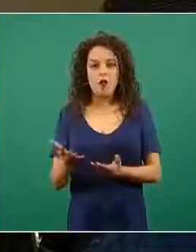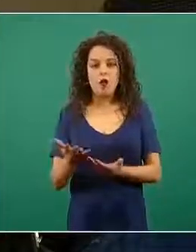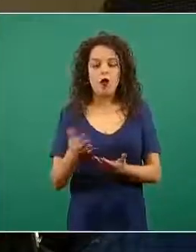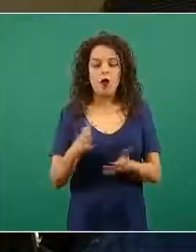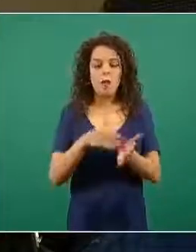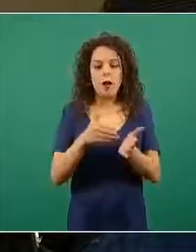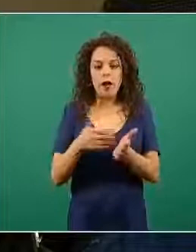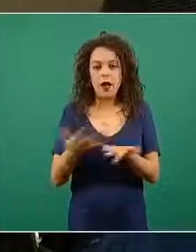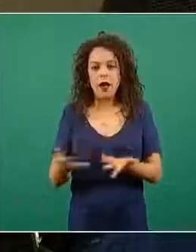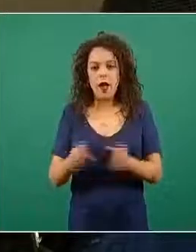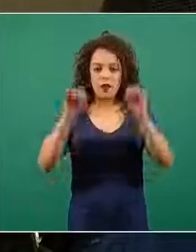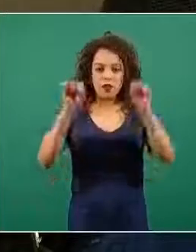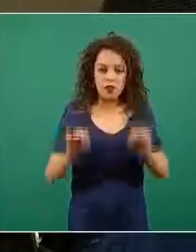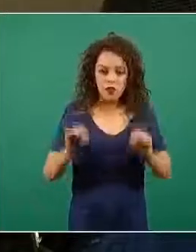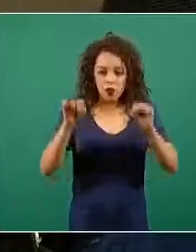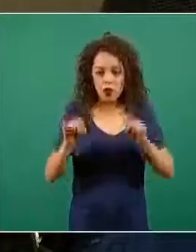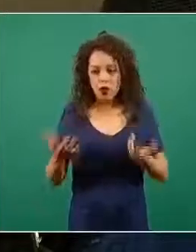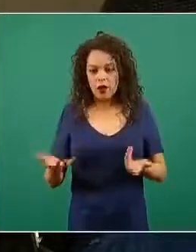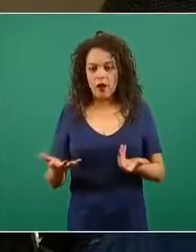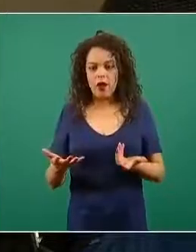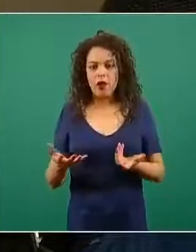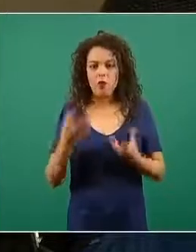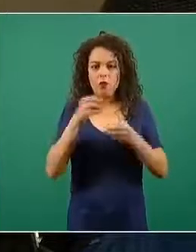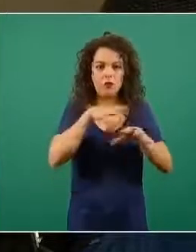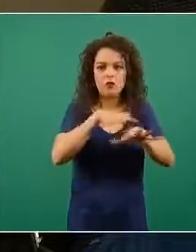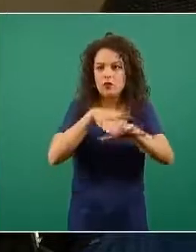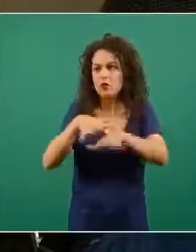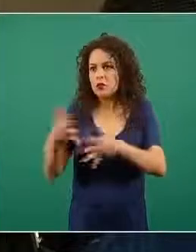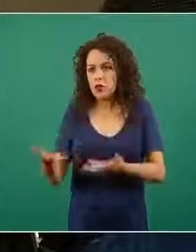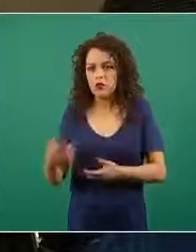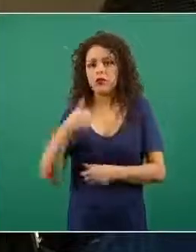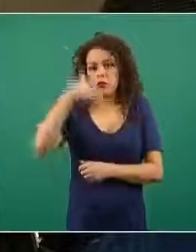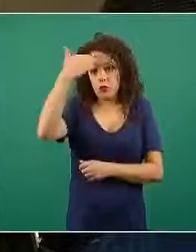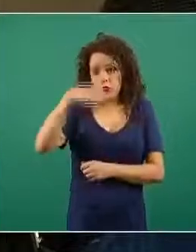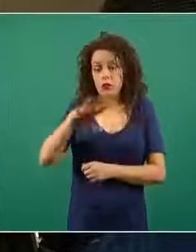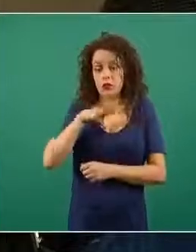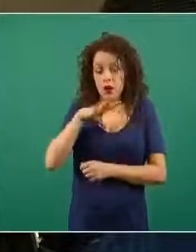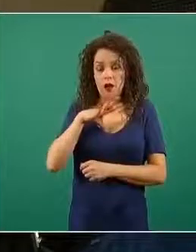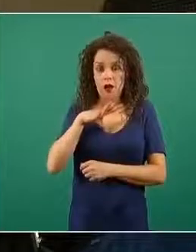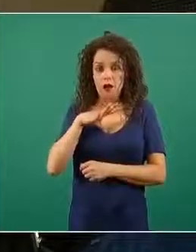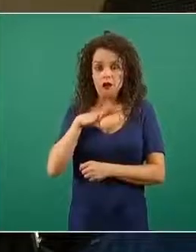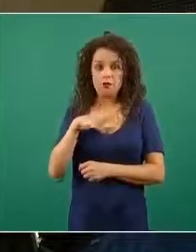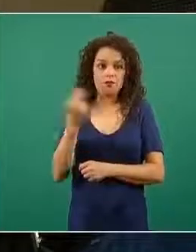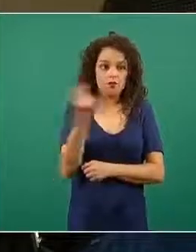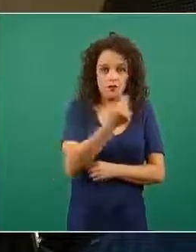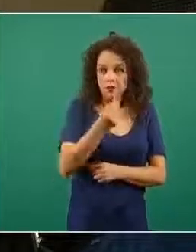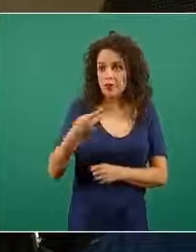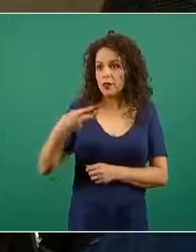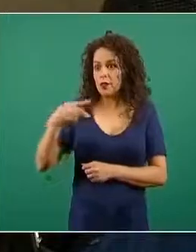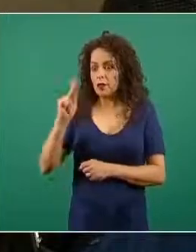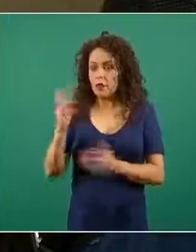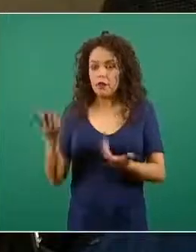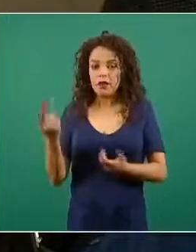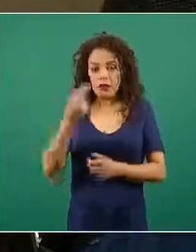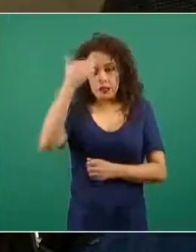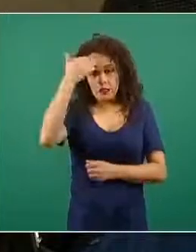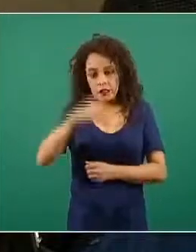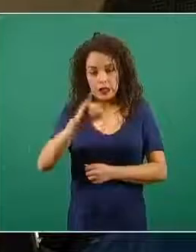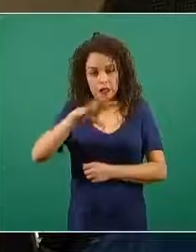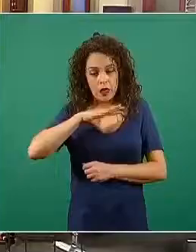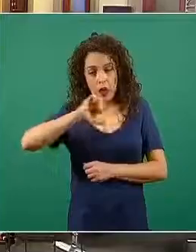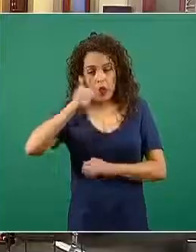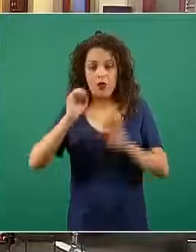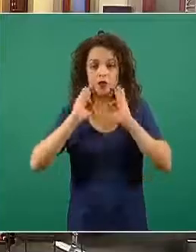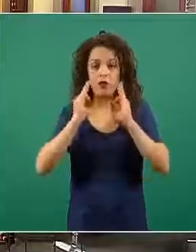montón de servicios. Uno entiende la urgencia económica, ¿no? Y es algo que no se puede echar de lado, pero saber si tal vez haya alguna otra manera